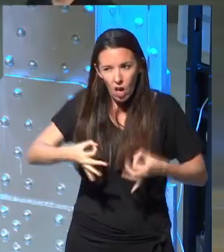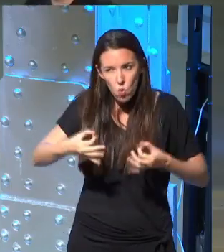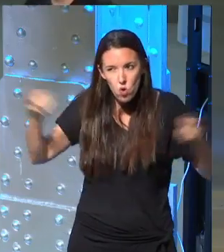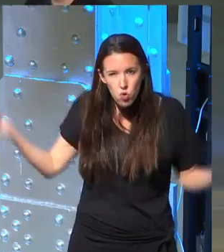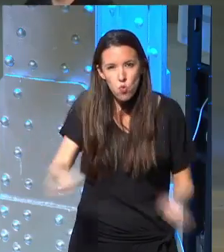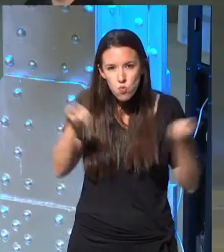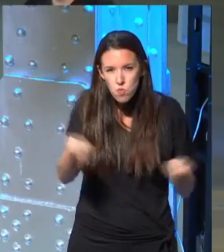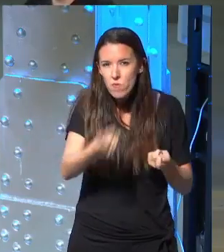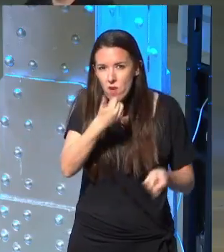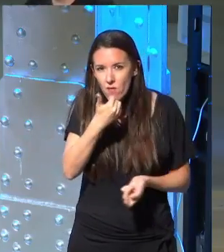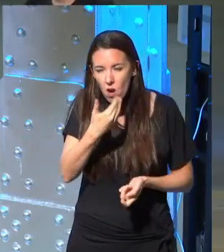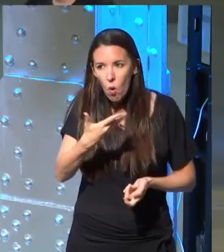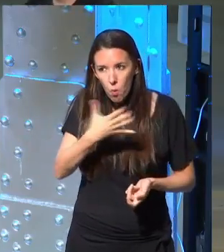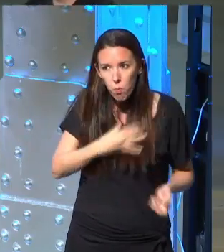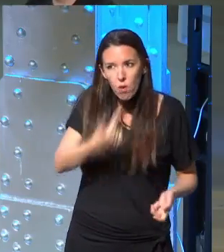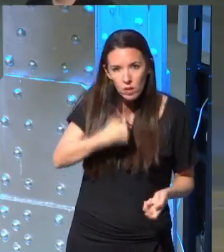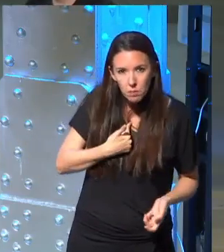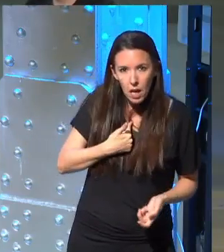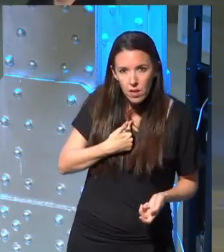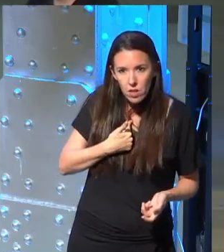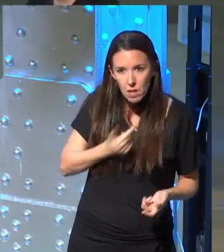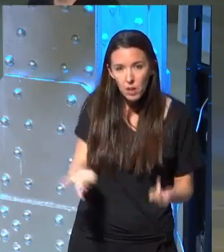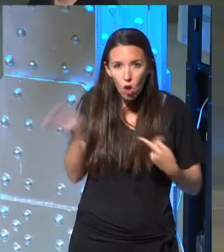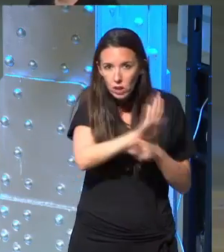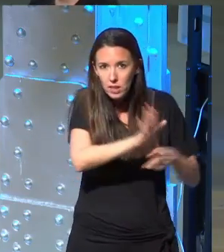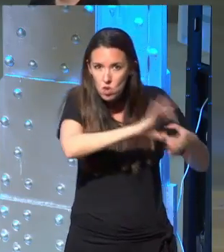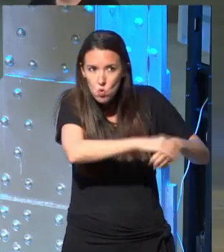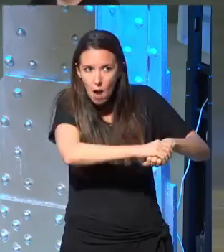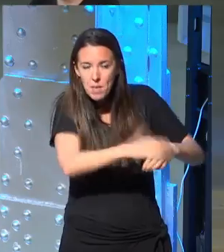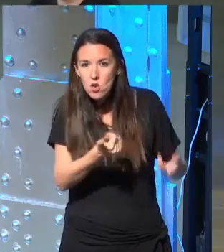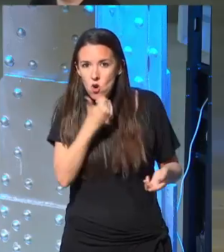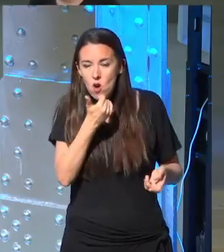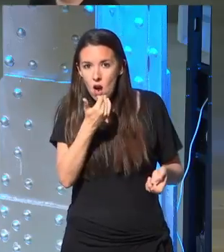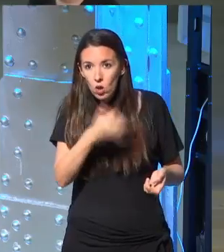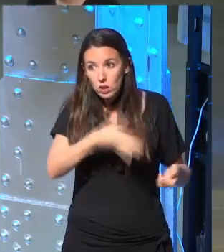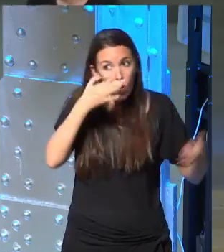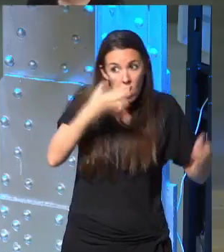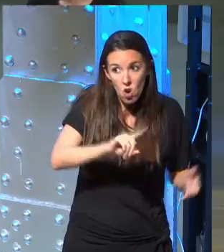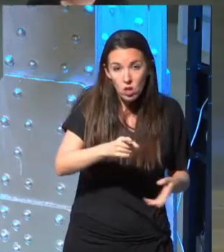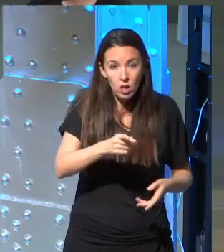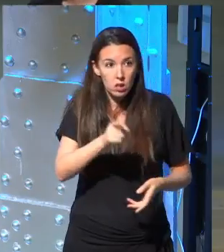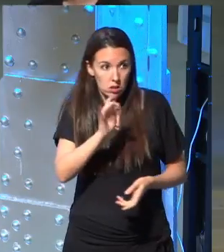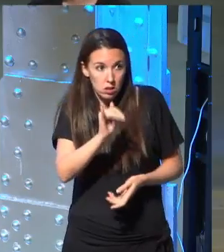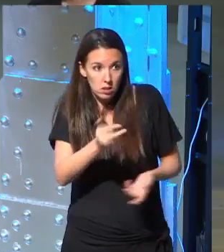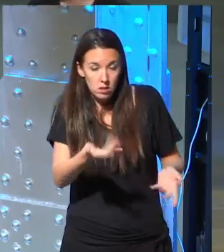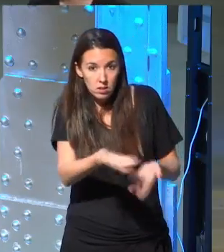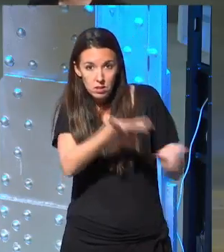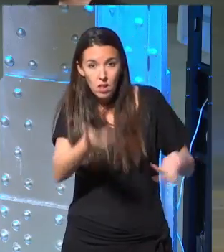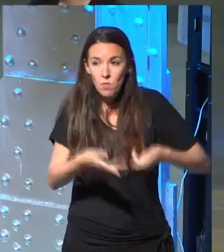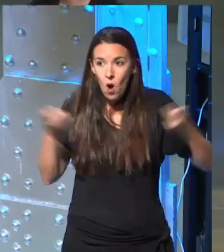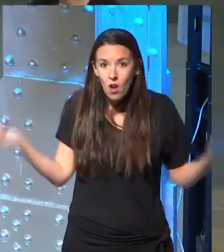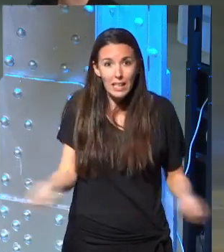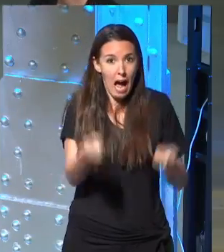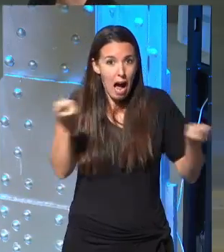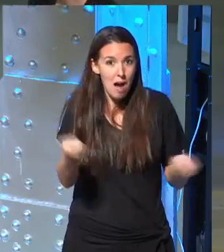una campaña de algo? ¿Me lo puedes decir y me dejas que se lo enseñe a un amigo que no se lo cree? Yo, sí, que no. Como una campaña subconsciente,